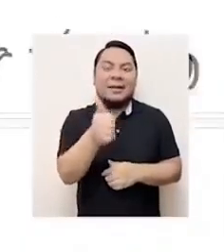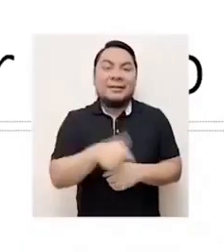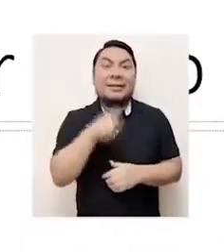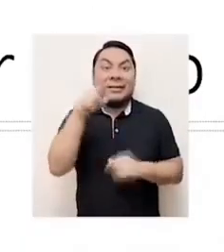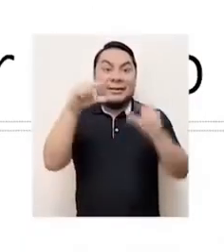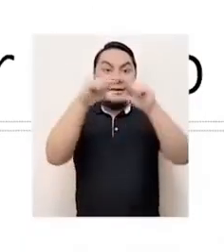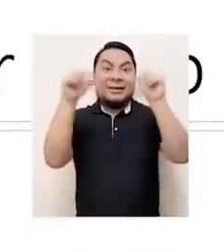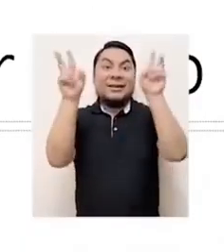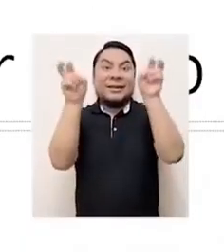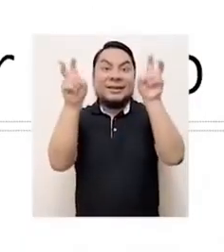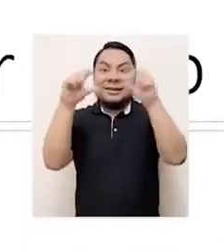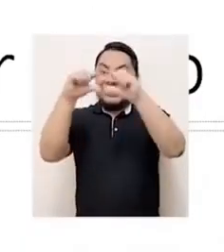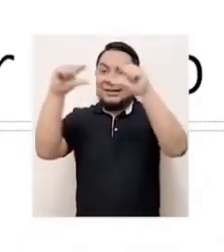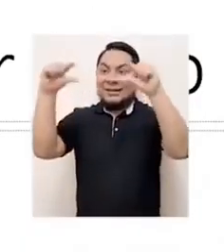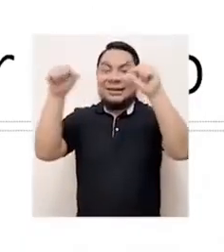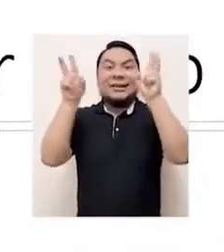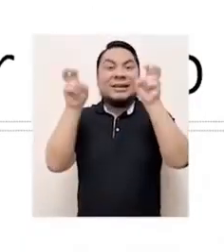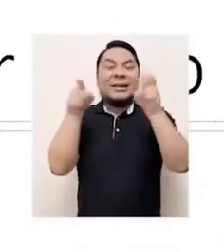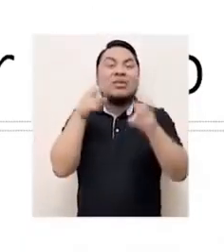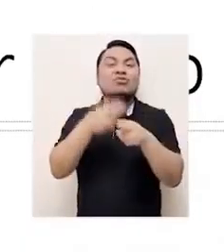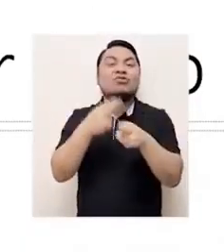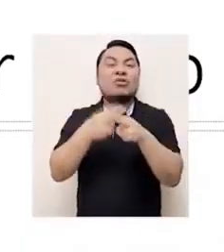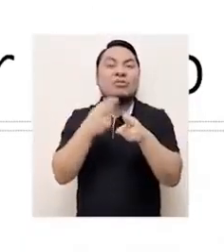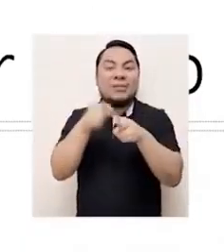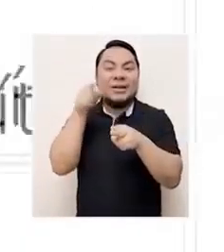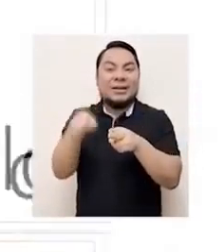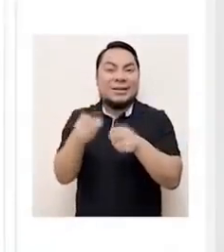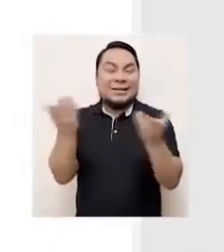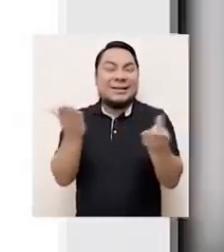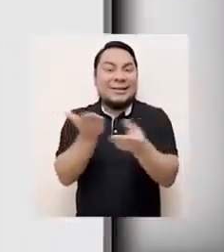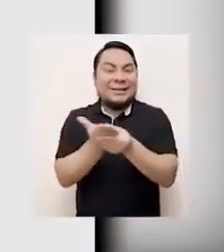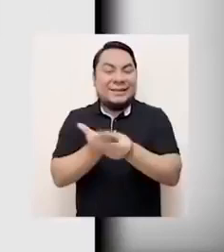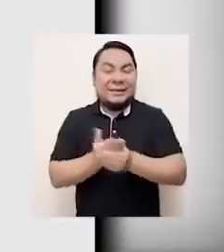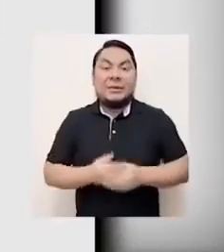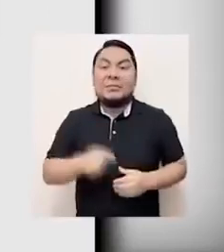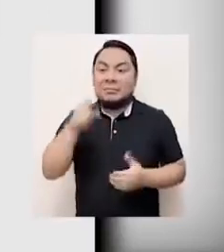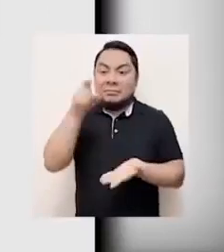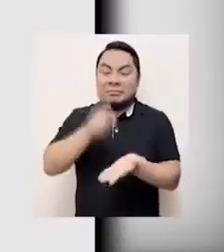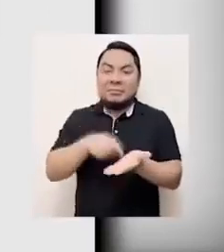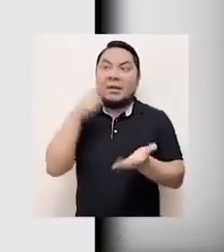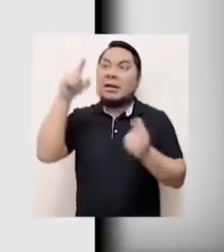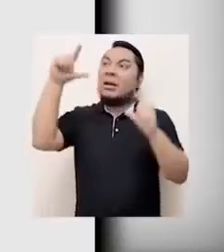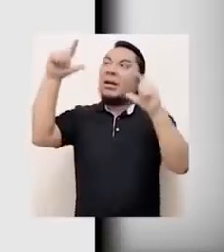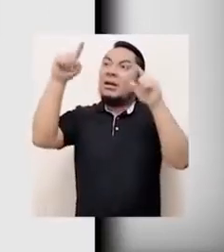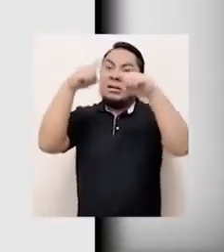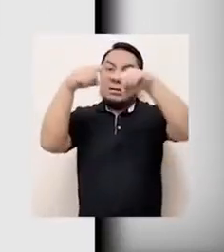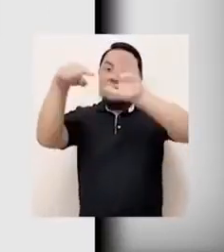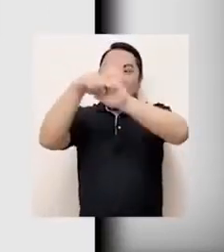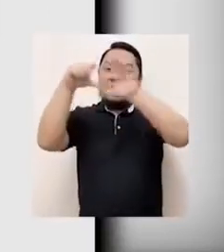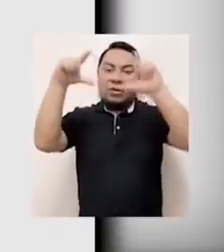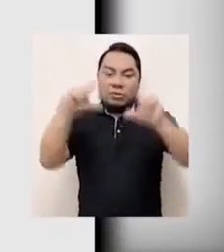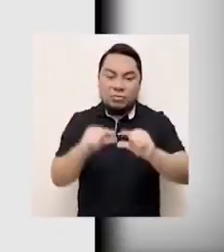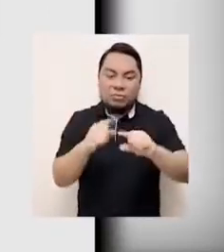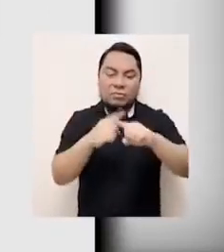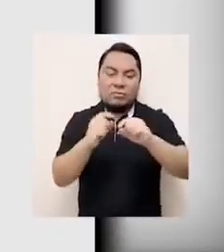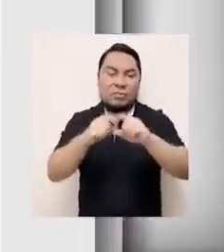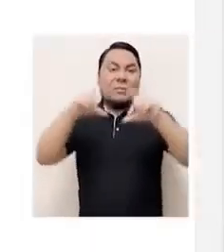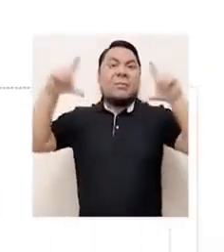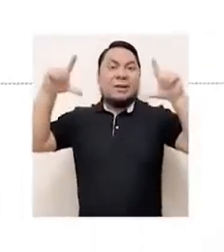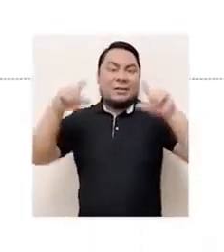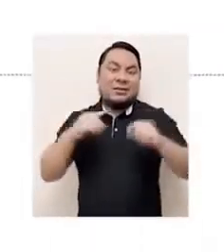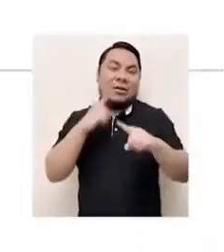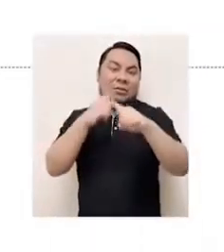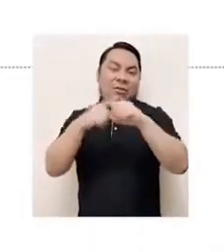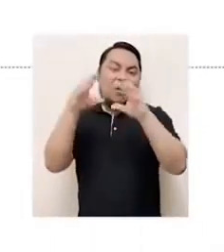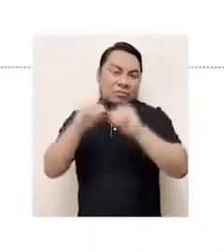el título aquí está el nombre del documento botones de minimizar maximizar y cerrar